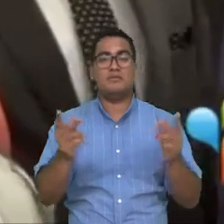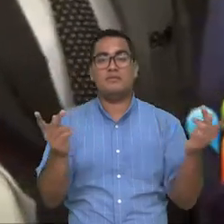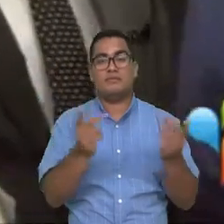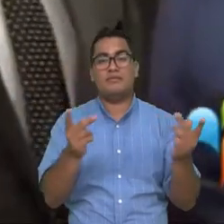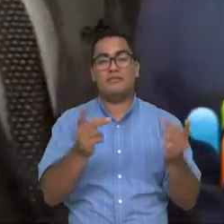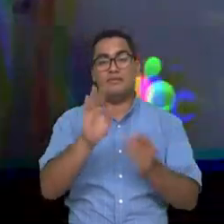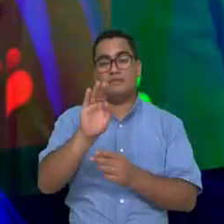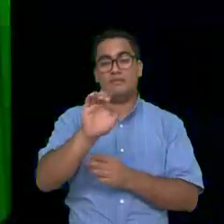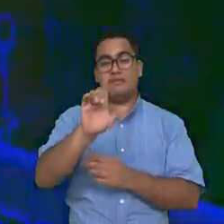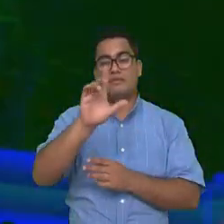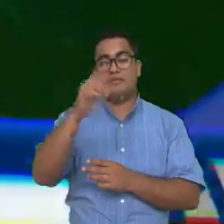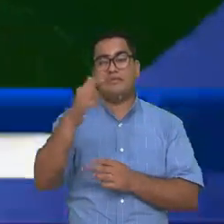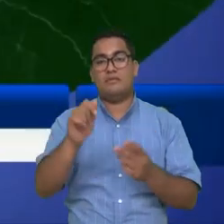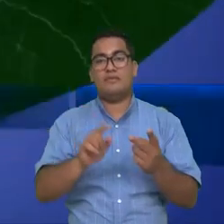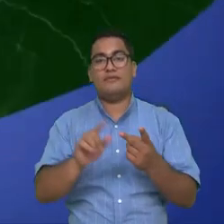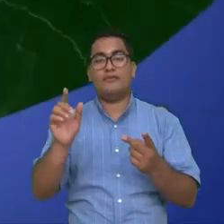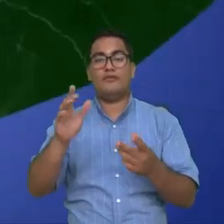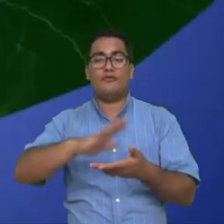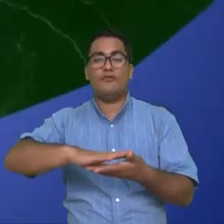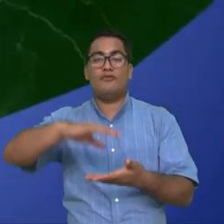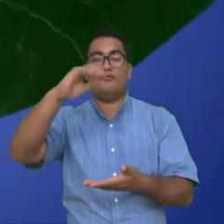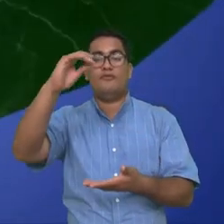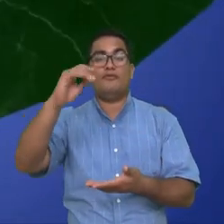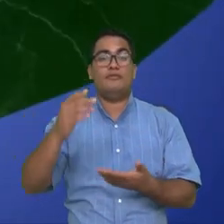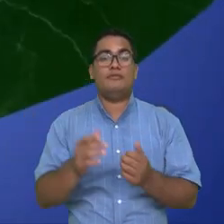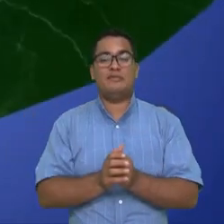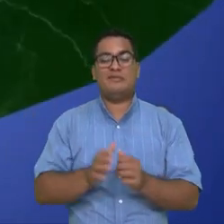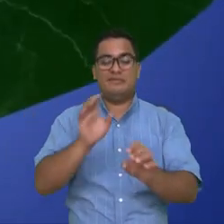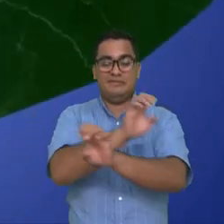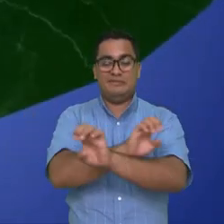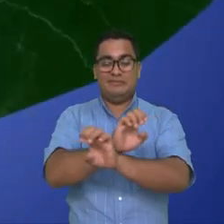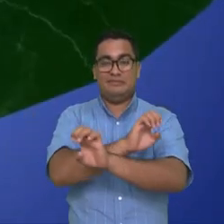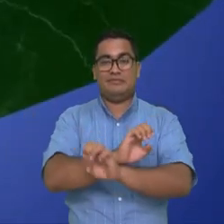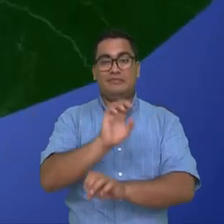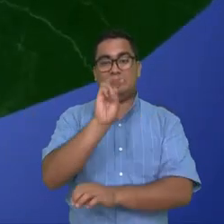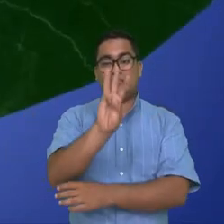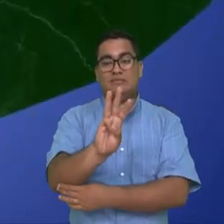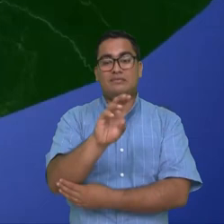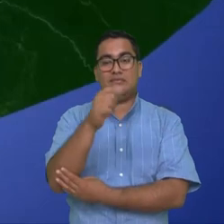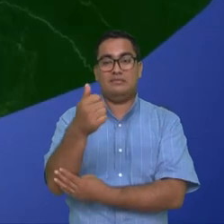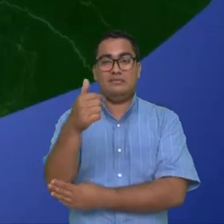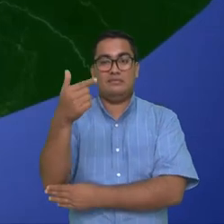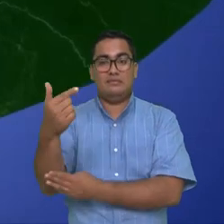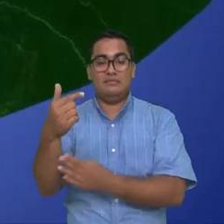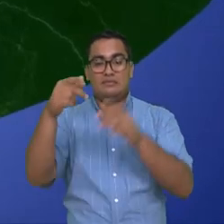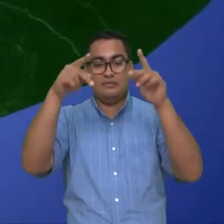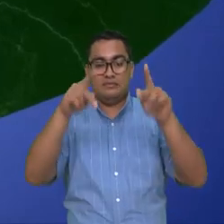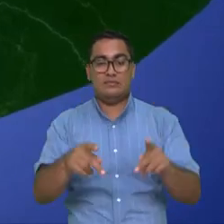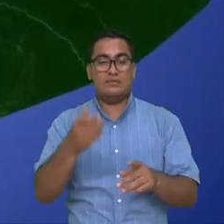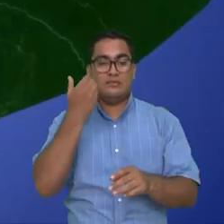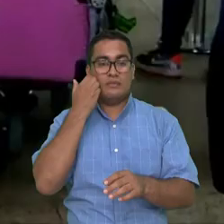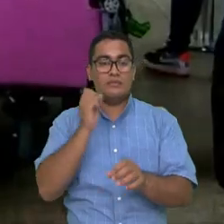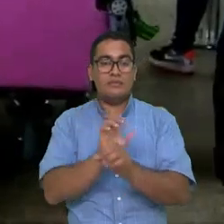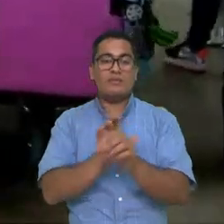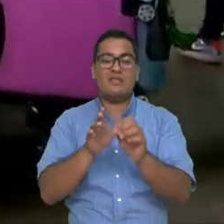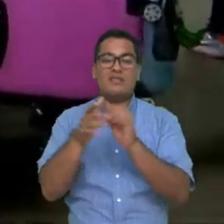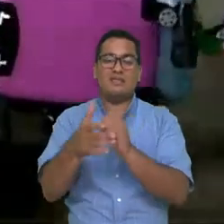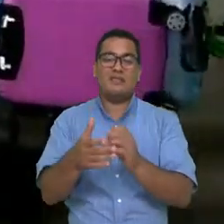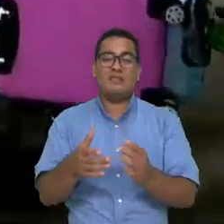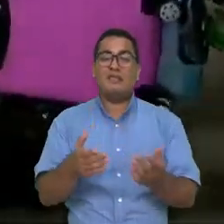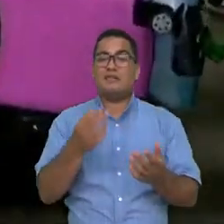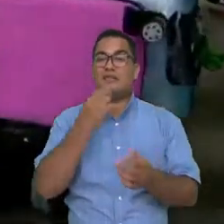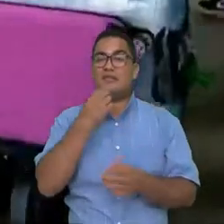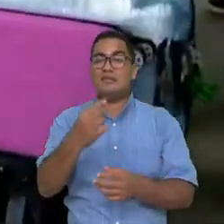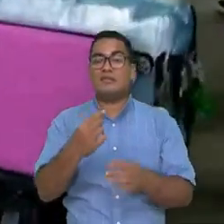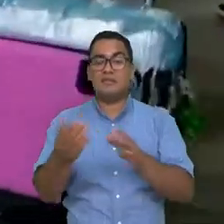belga y un francés. En Ecuador, ascienden a 367 los infectados por coronavirus y la cifra